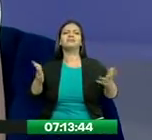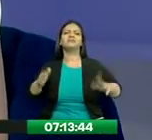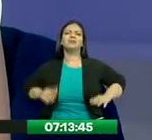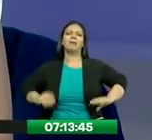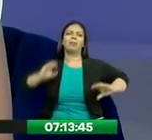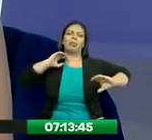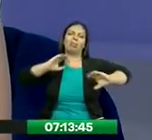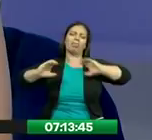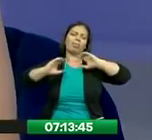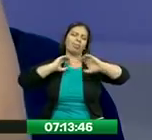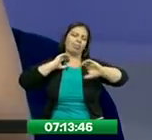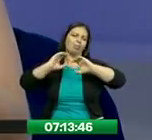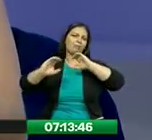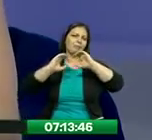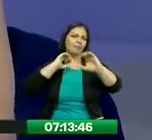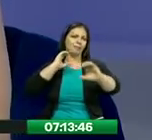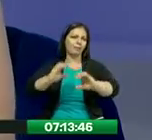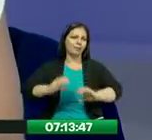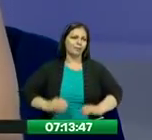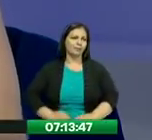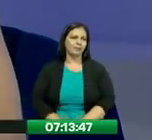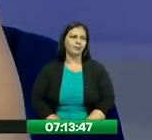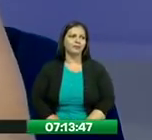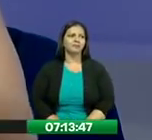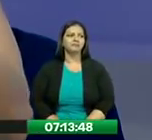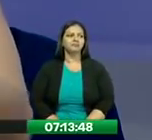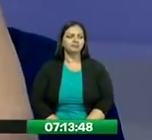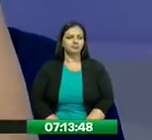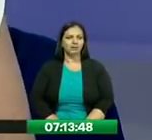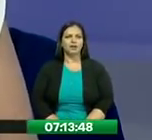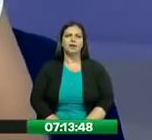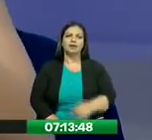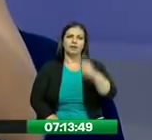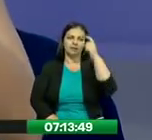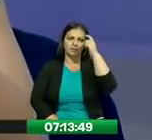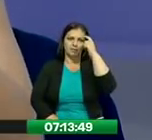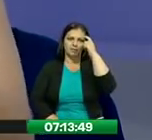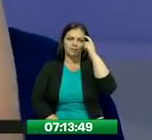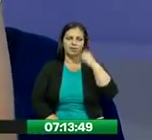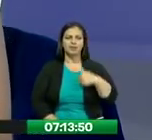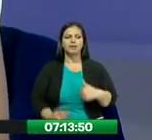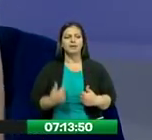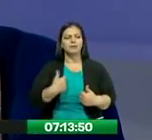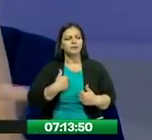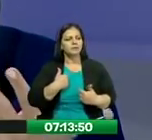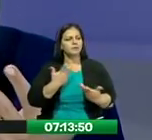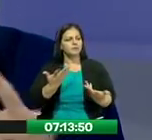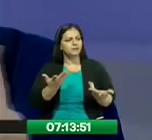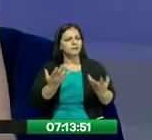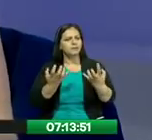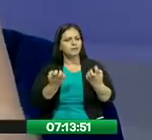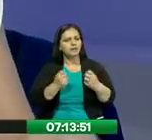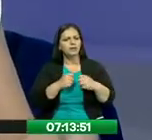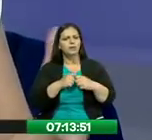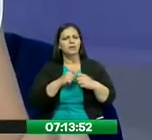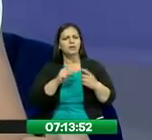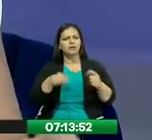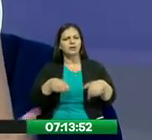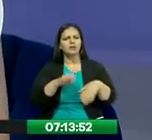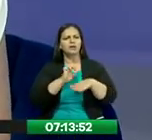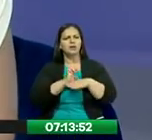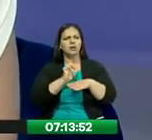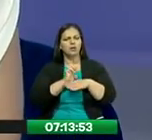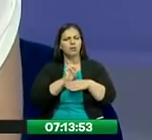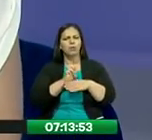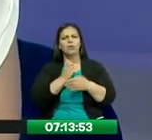de si te proyectas de esta manera y te quejas de esta manera y buscas un cambio de esa manera, te lo voy a dar, le ha dejado un metro